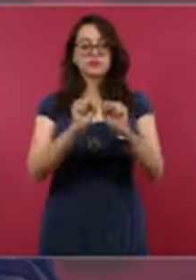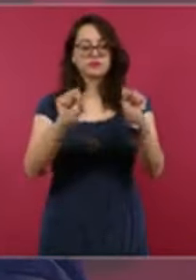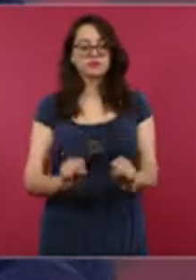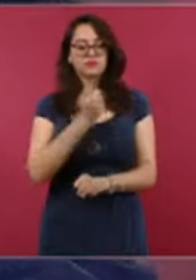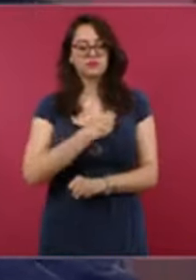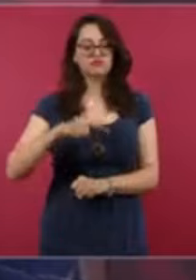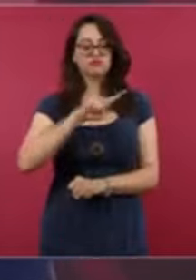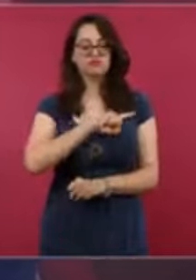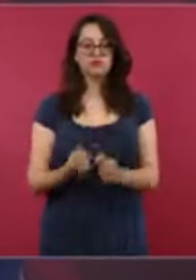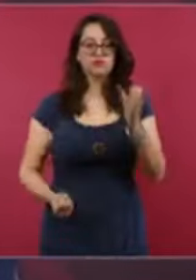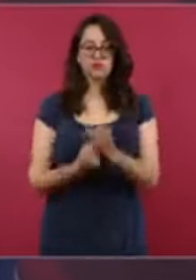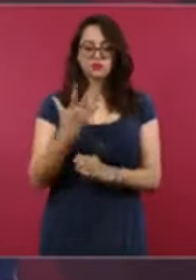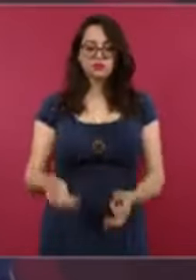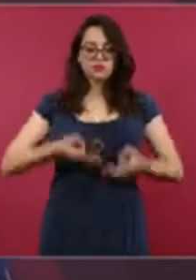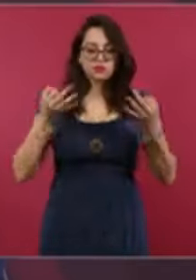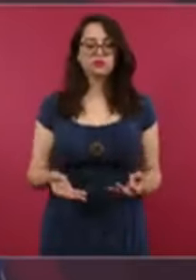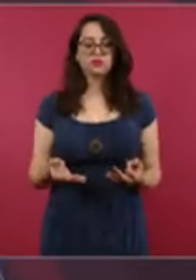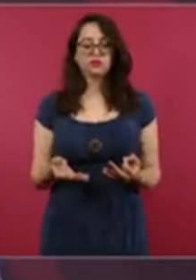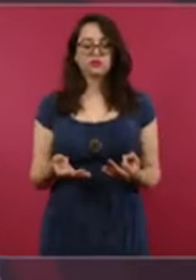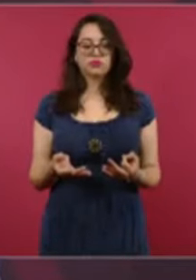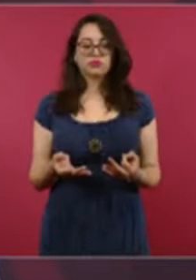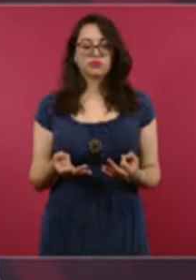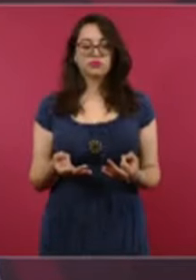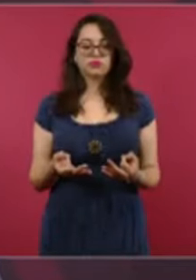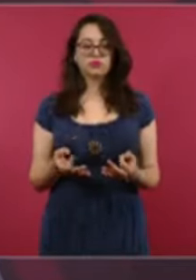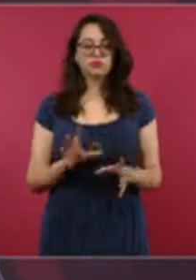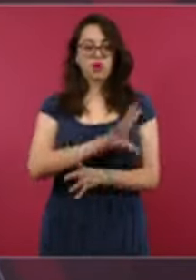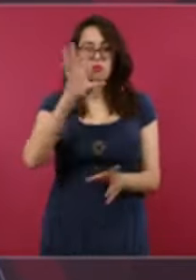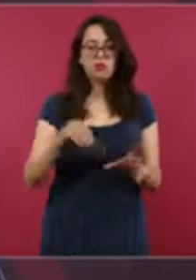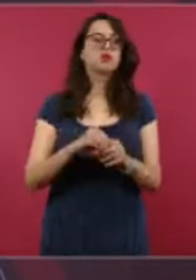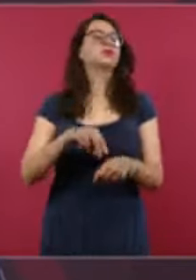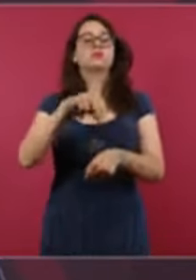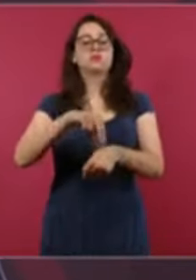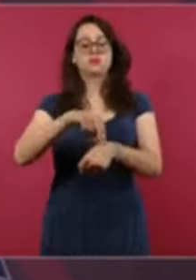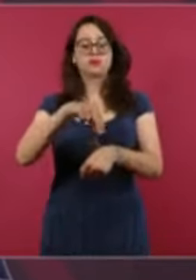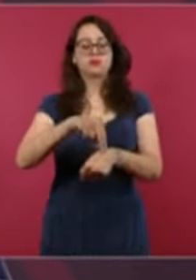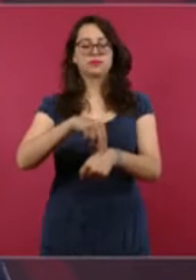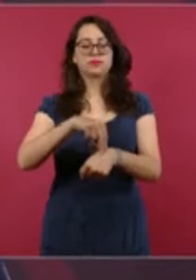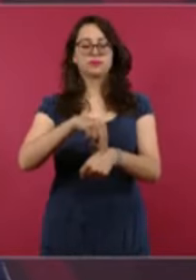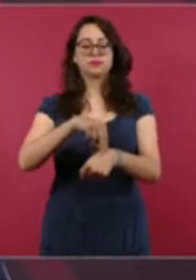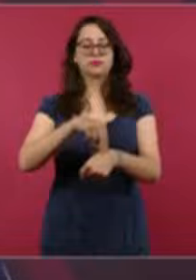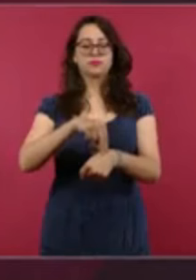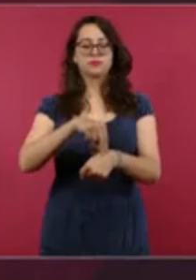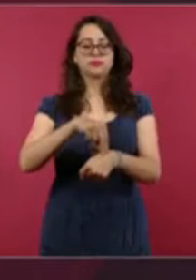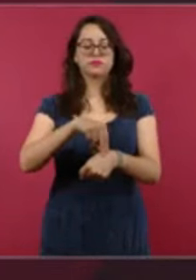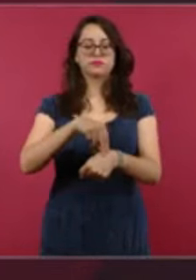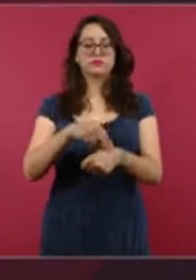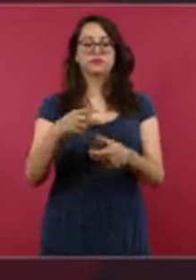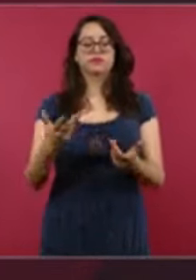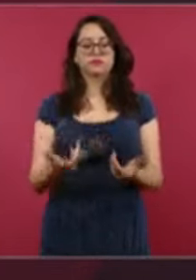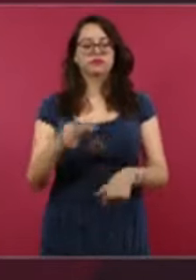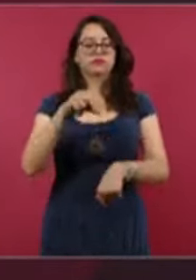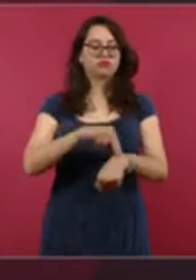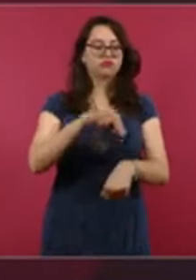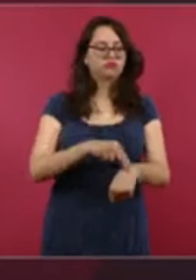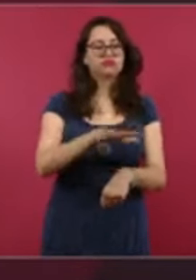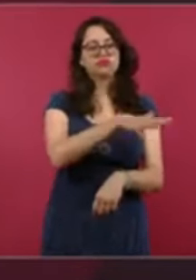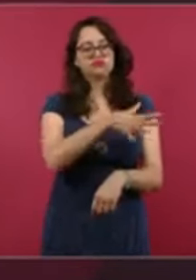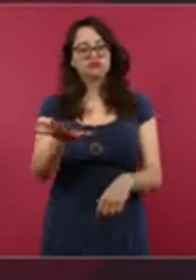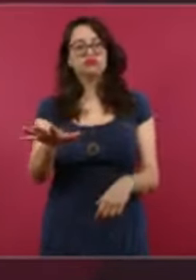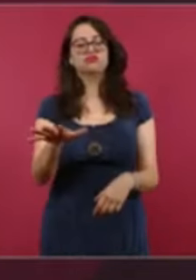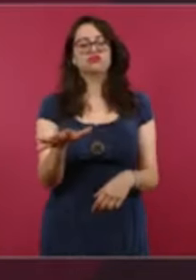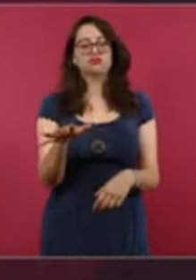salud con todos los médicos que se necesitan. Médicos generales